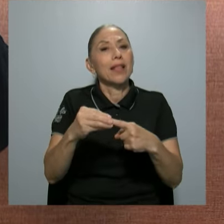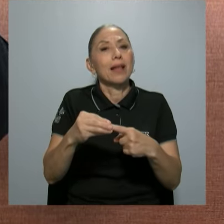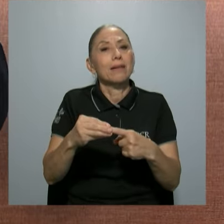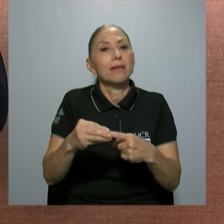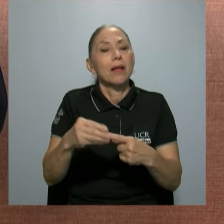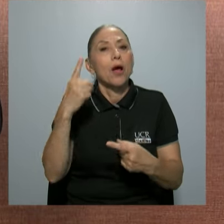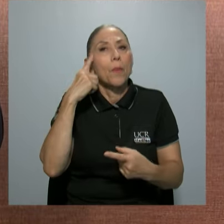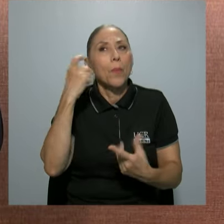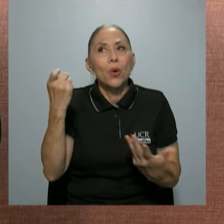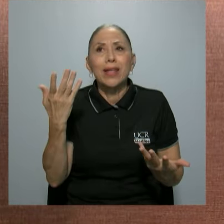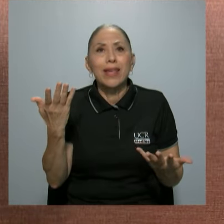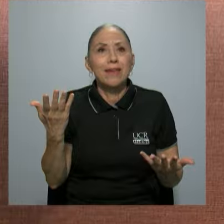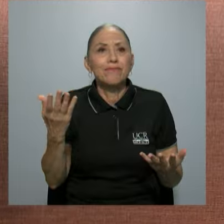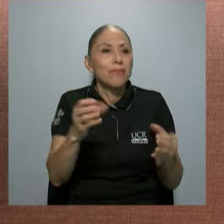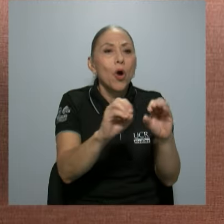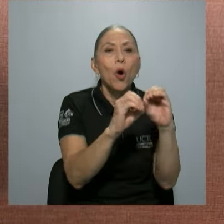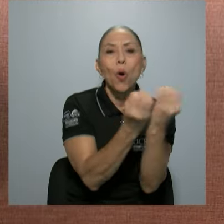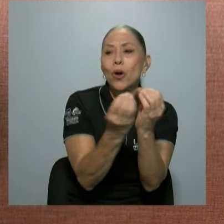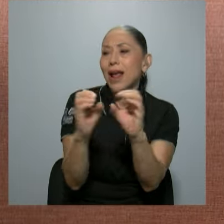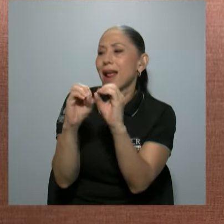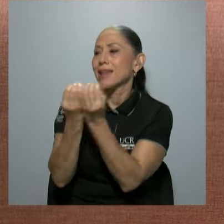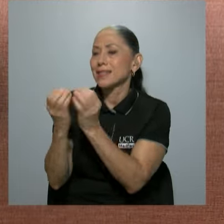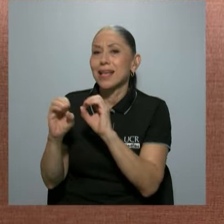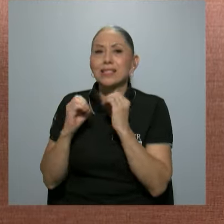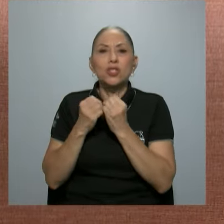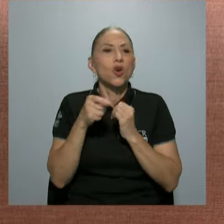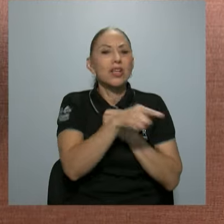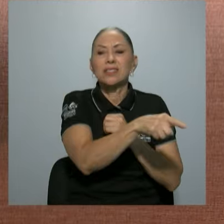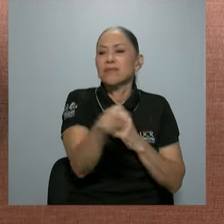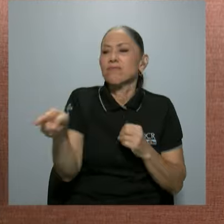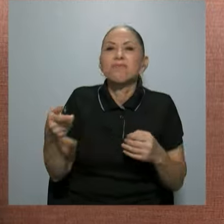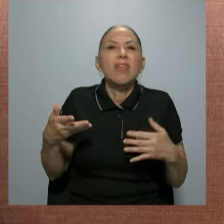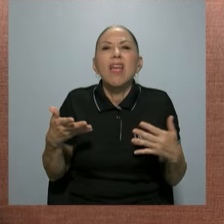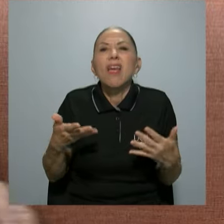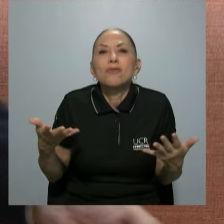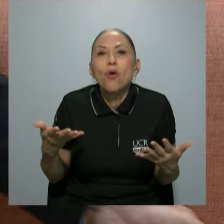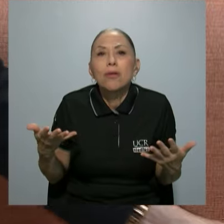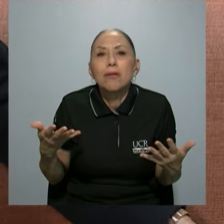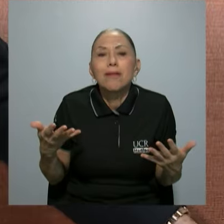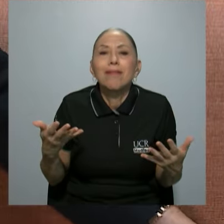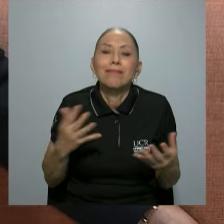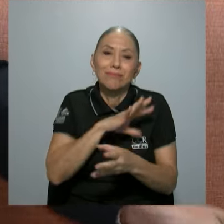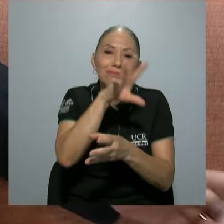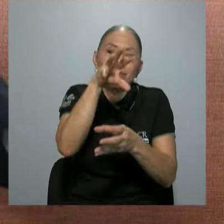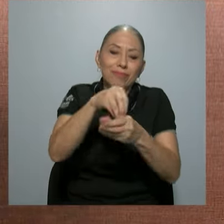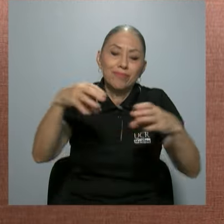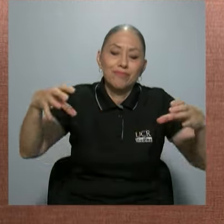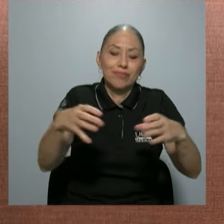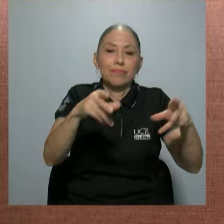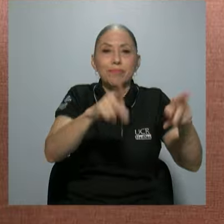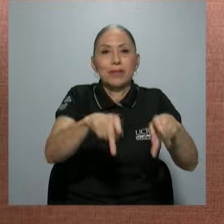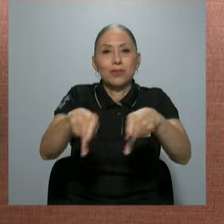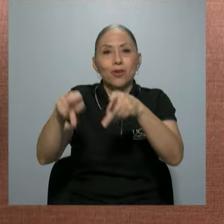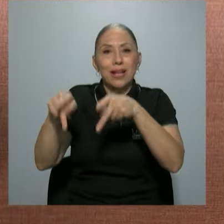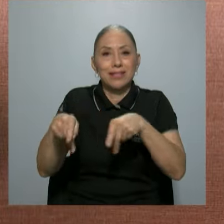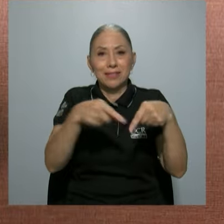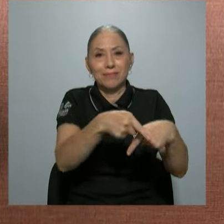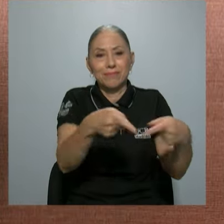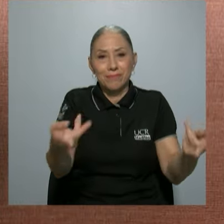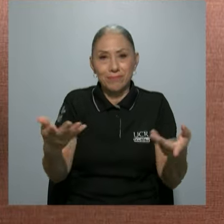son las organizaciones? Laura, pues las organizaciones son las personas, eso es, ¿verdad? Entonces,